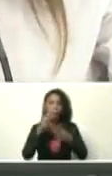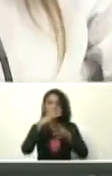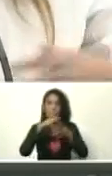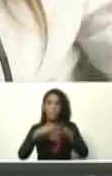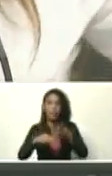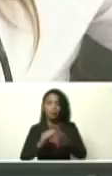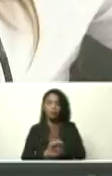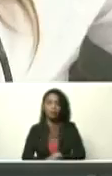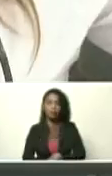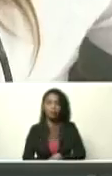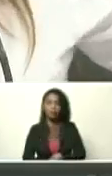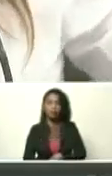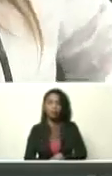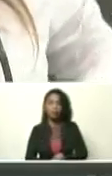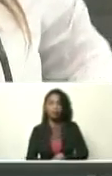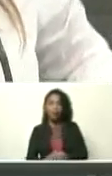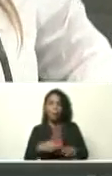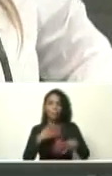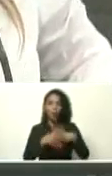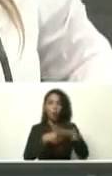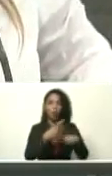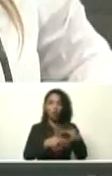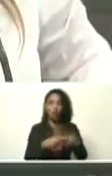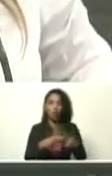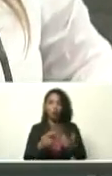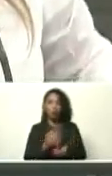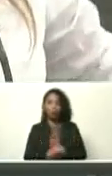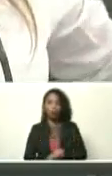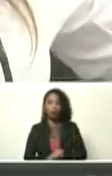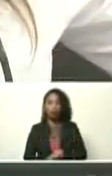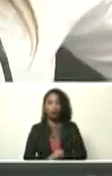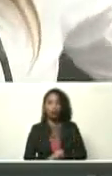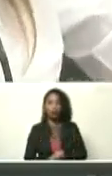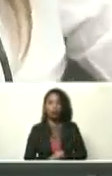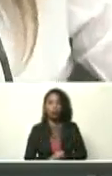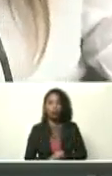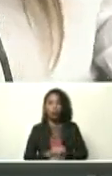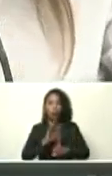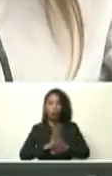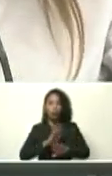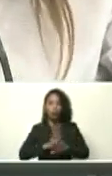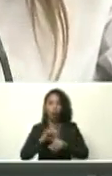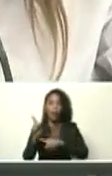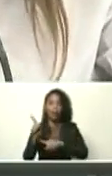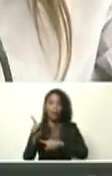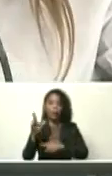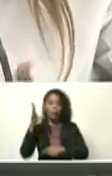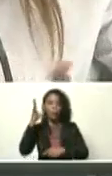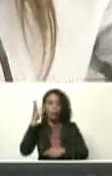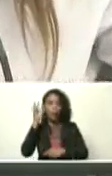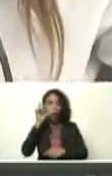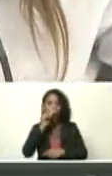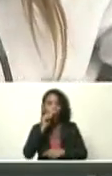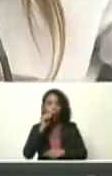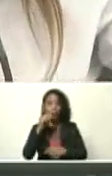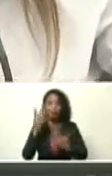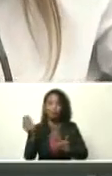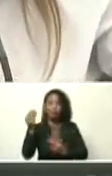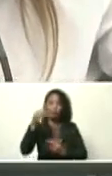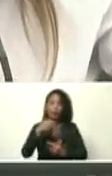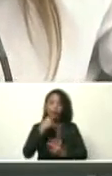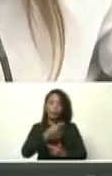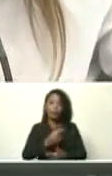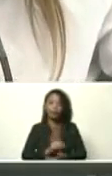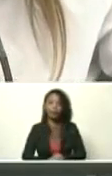de producidos, valga la redundancia, por estas mujeres y hombres, que además resaltar,